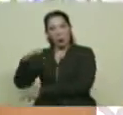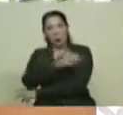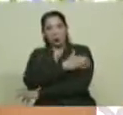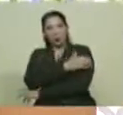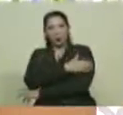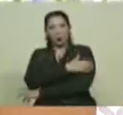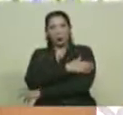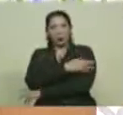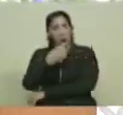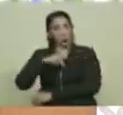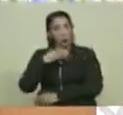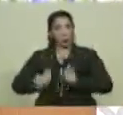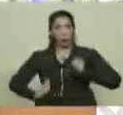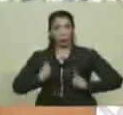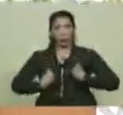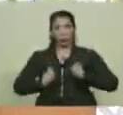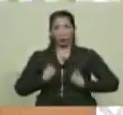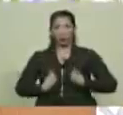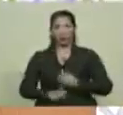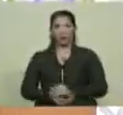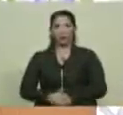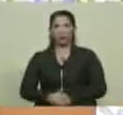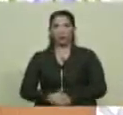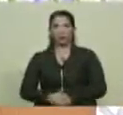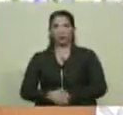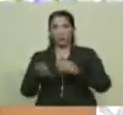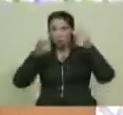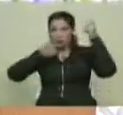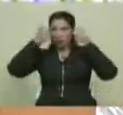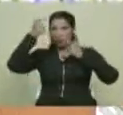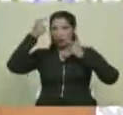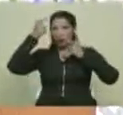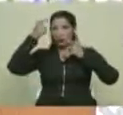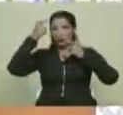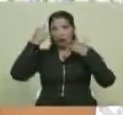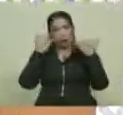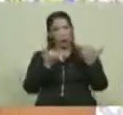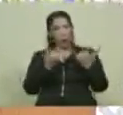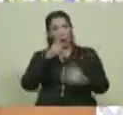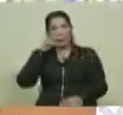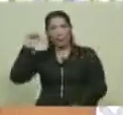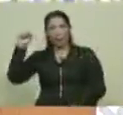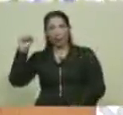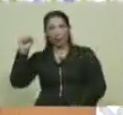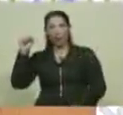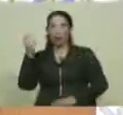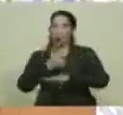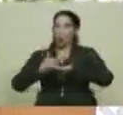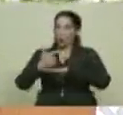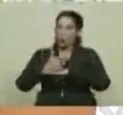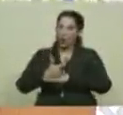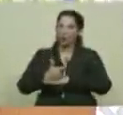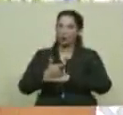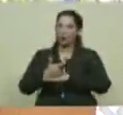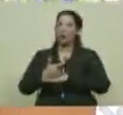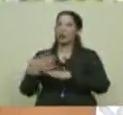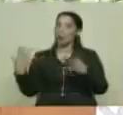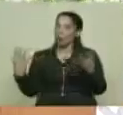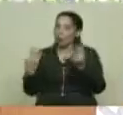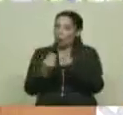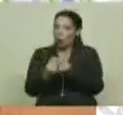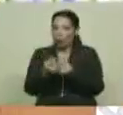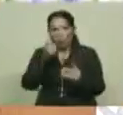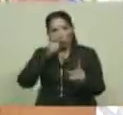hemos preocupado, desde el comandante Chávez y con Nicolás Maduro, de hacer un gobierno para el pueblo, de hacer